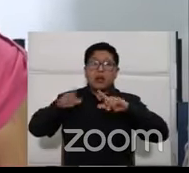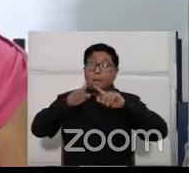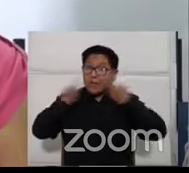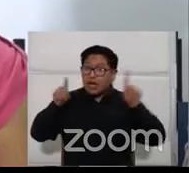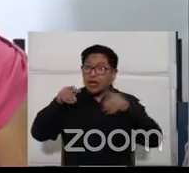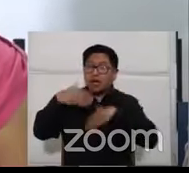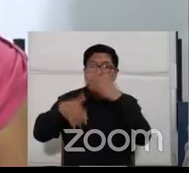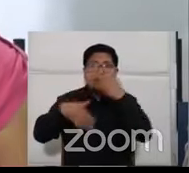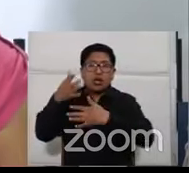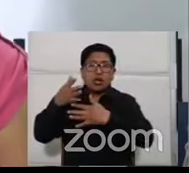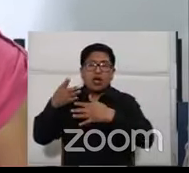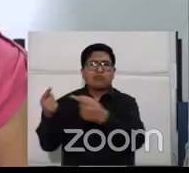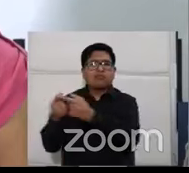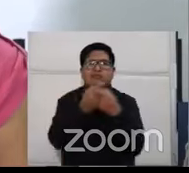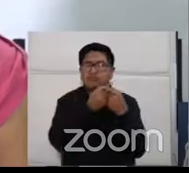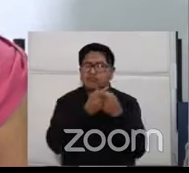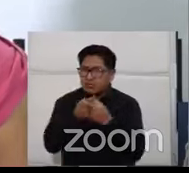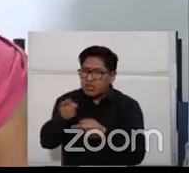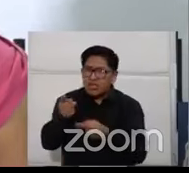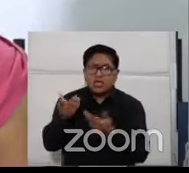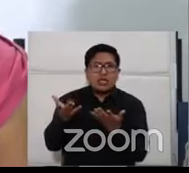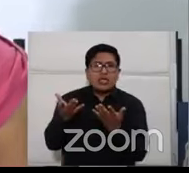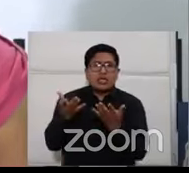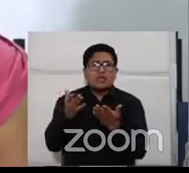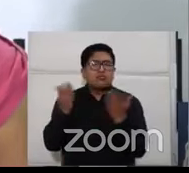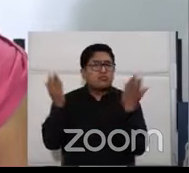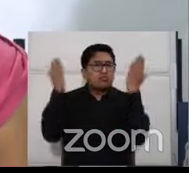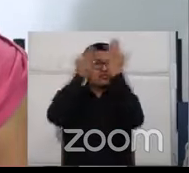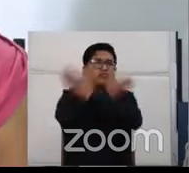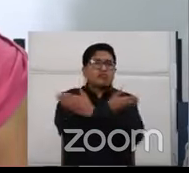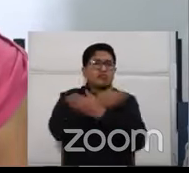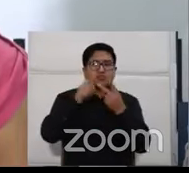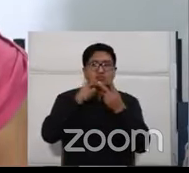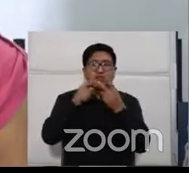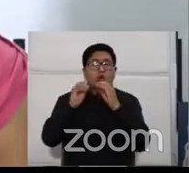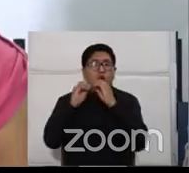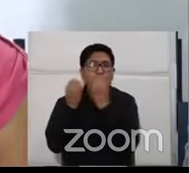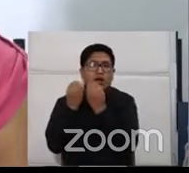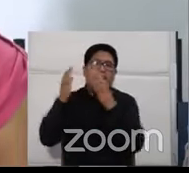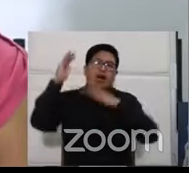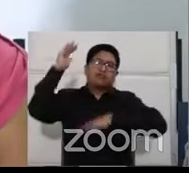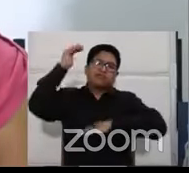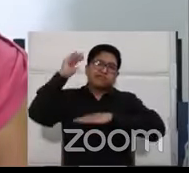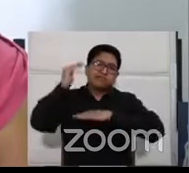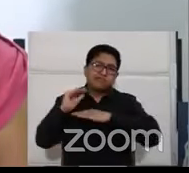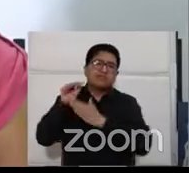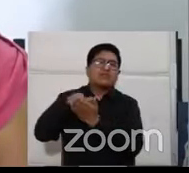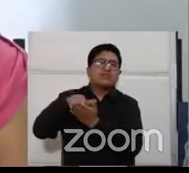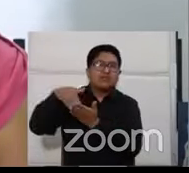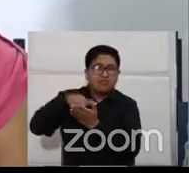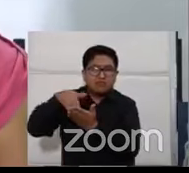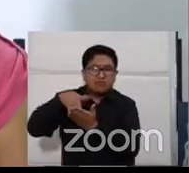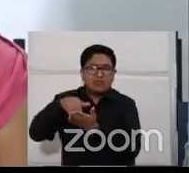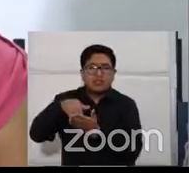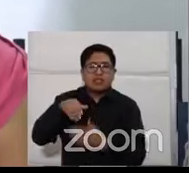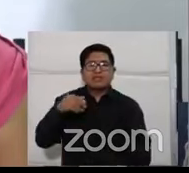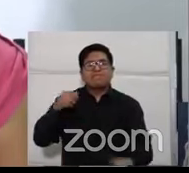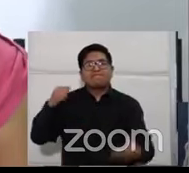invisibilización un debilitamiento de la organización que definitivamente no ha apostado por